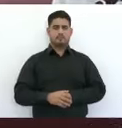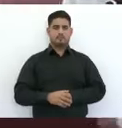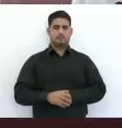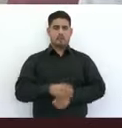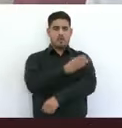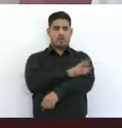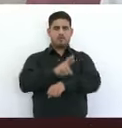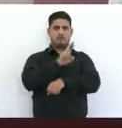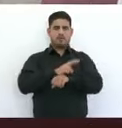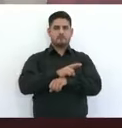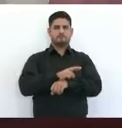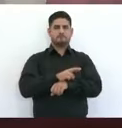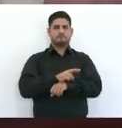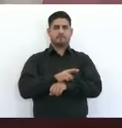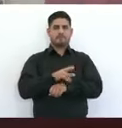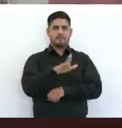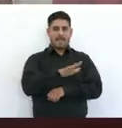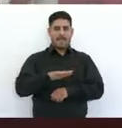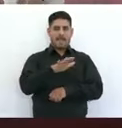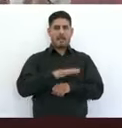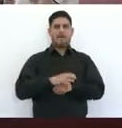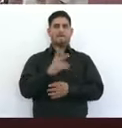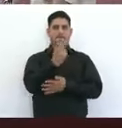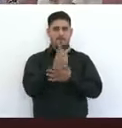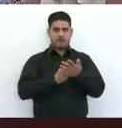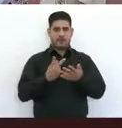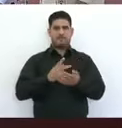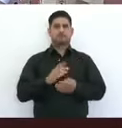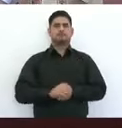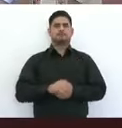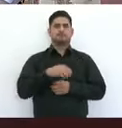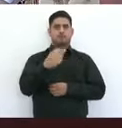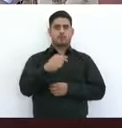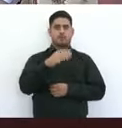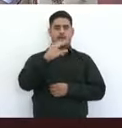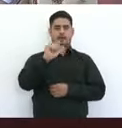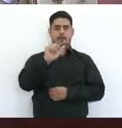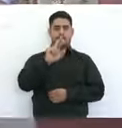El Coordinador General de Programas para el Bienestar, Carlos Torres Rosas.